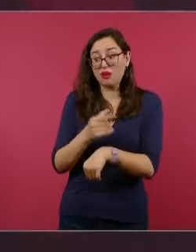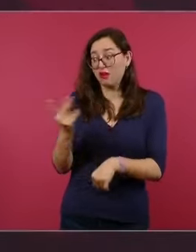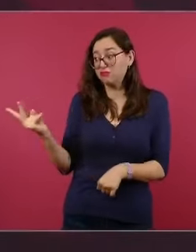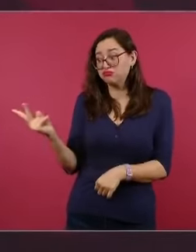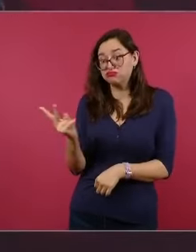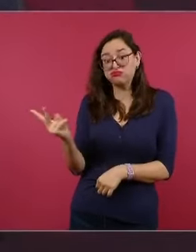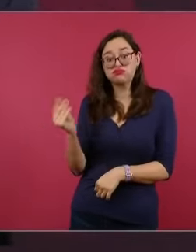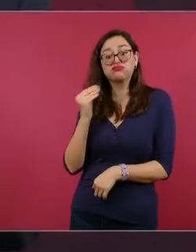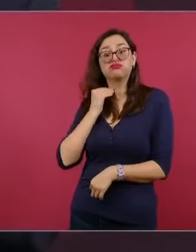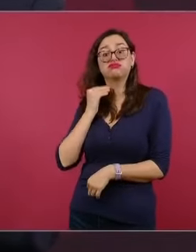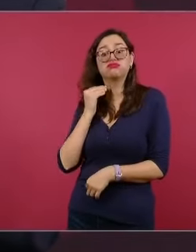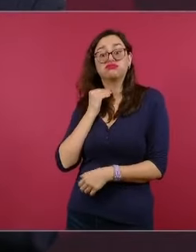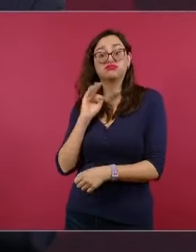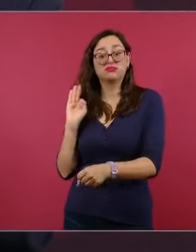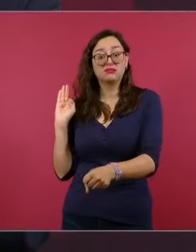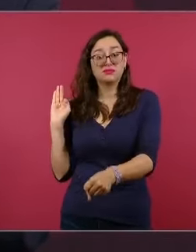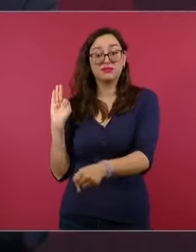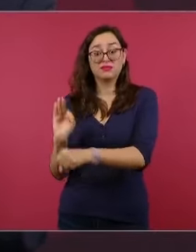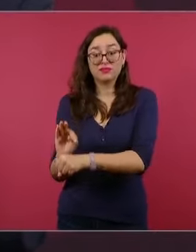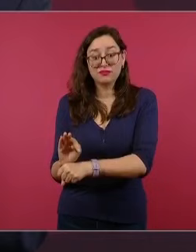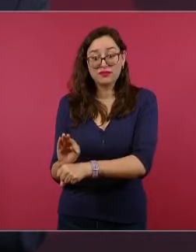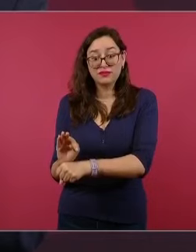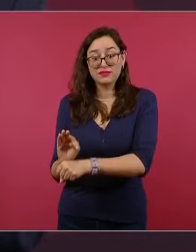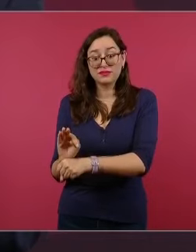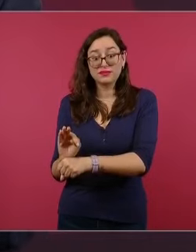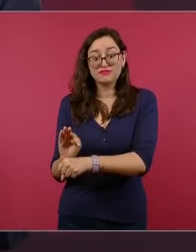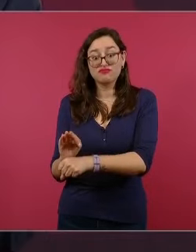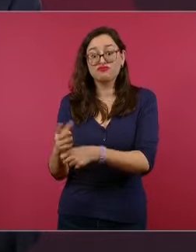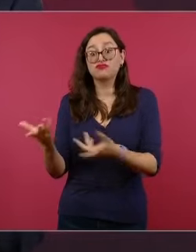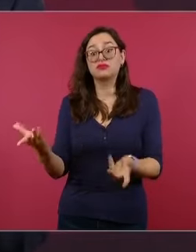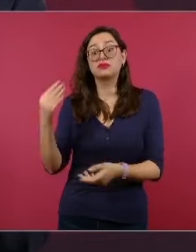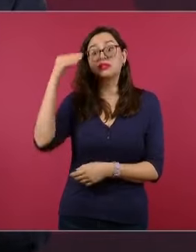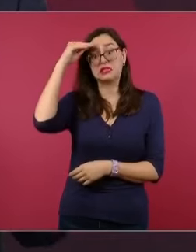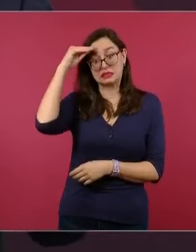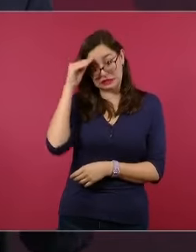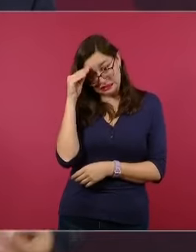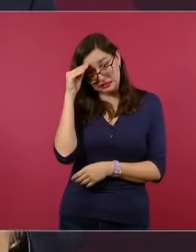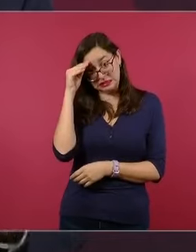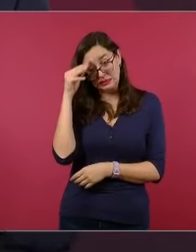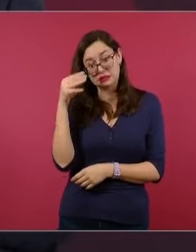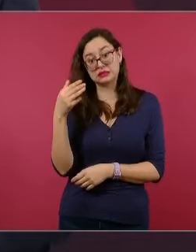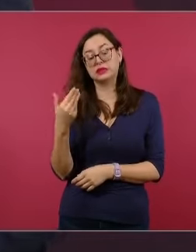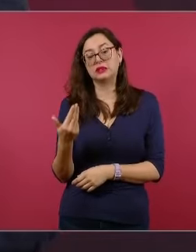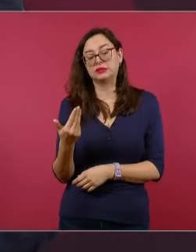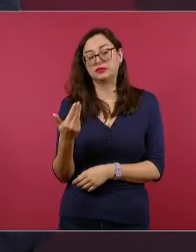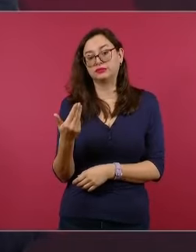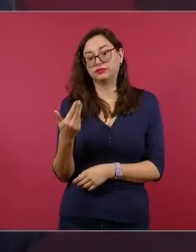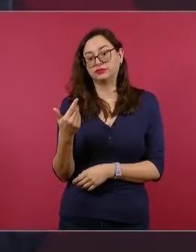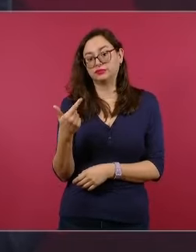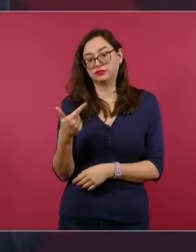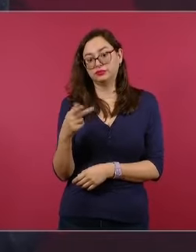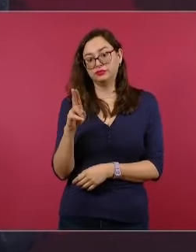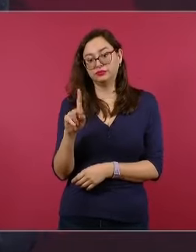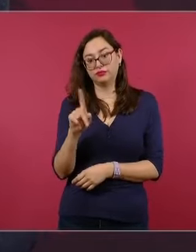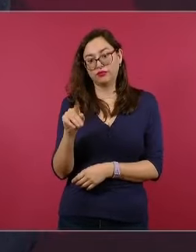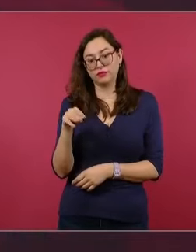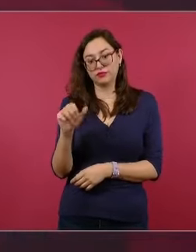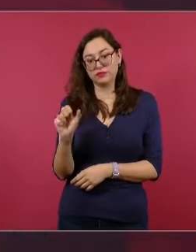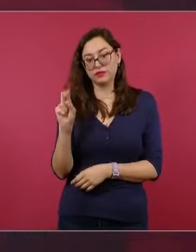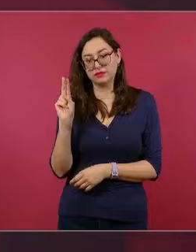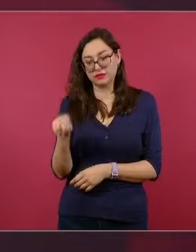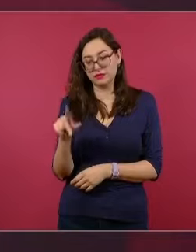también al señor Guzmán lo era n más te recuerdo porque hay que tener un mínimo de